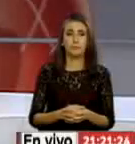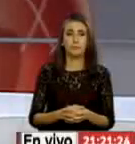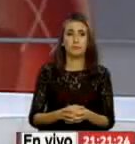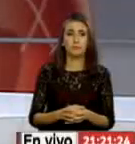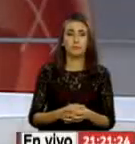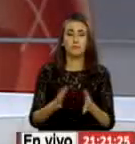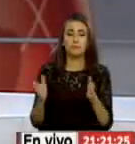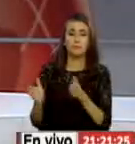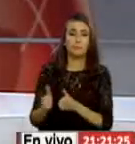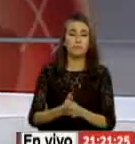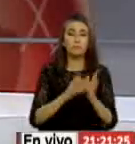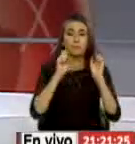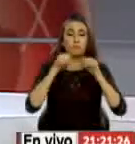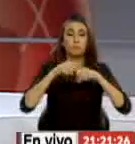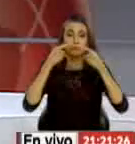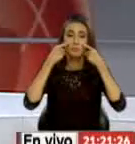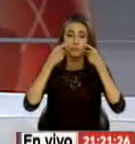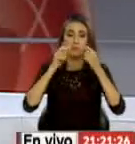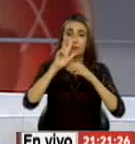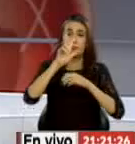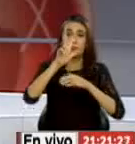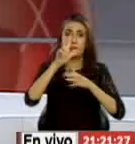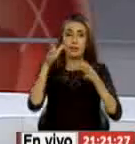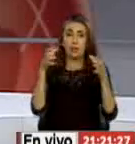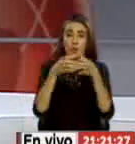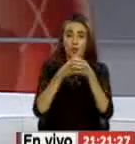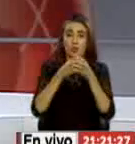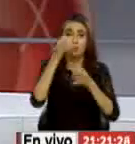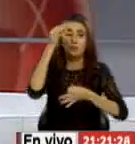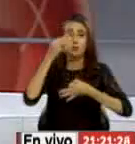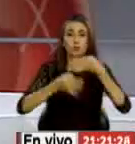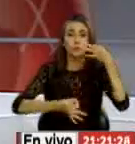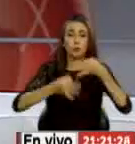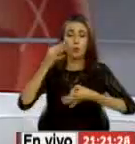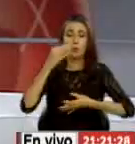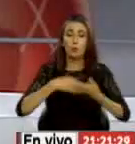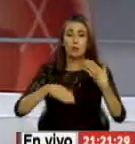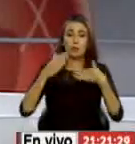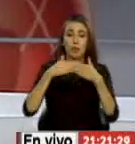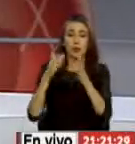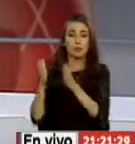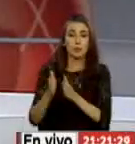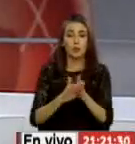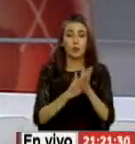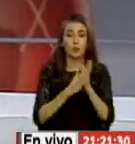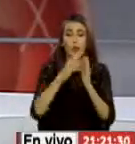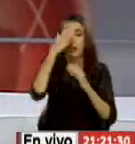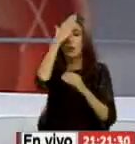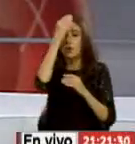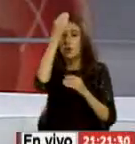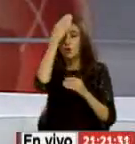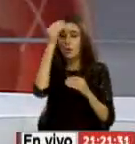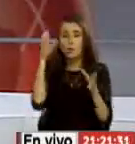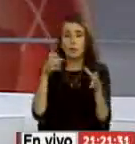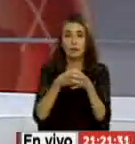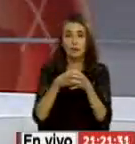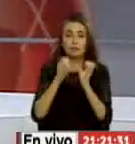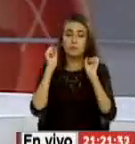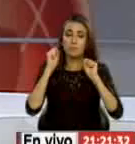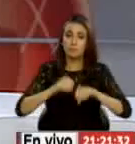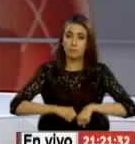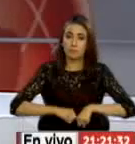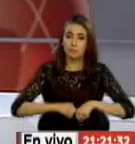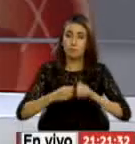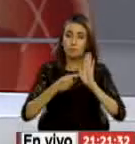Y también les contamos que tres escenarios político-jurídicos se presentan en torno a la situación de Jorge Glass, mismos que pondrían en riesgo su